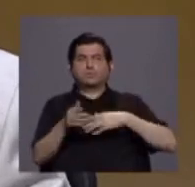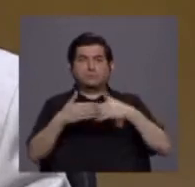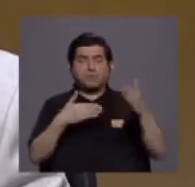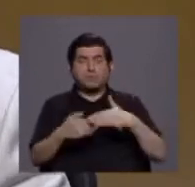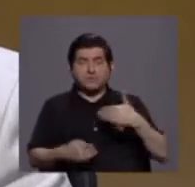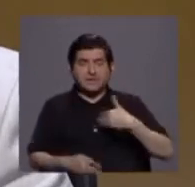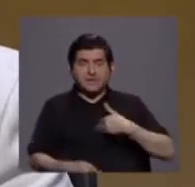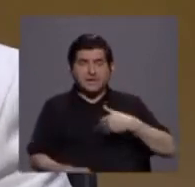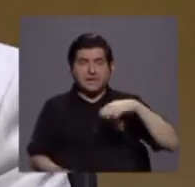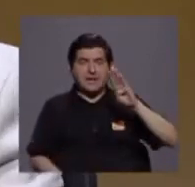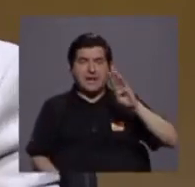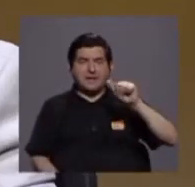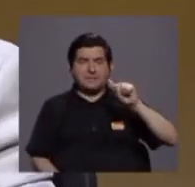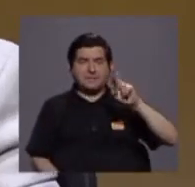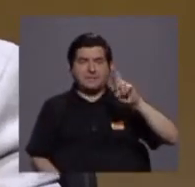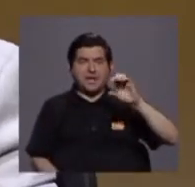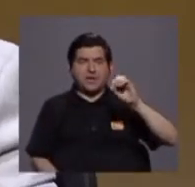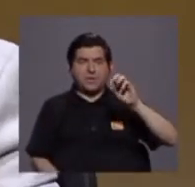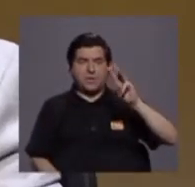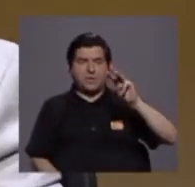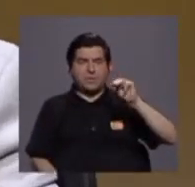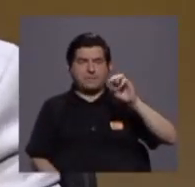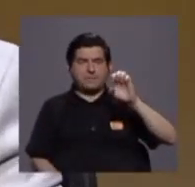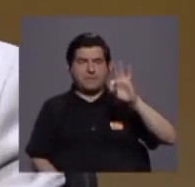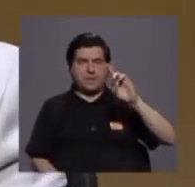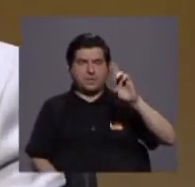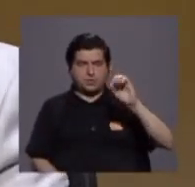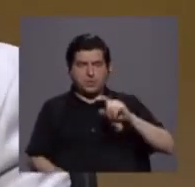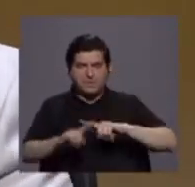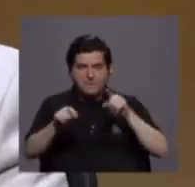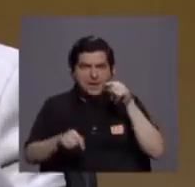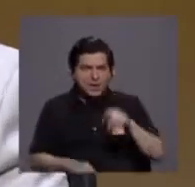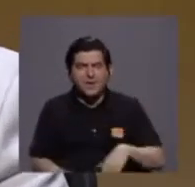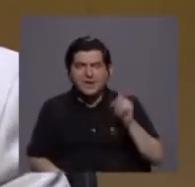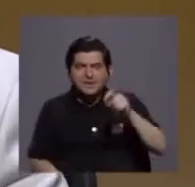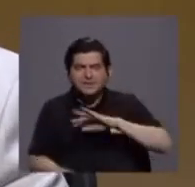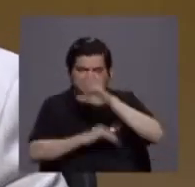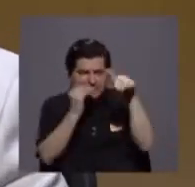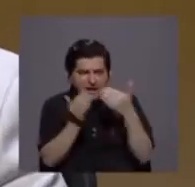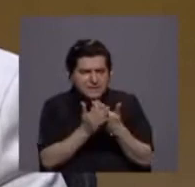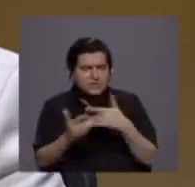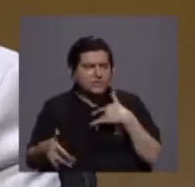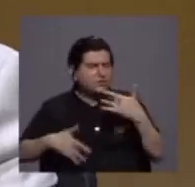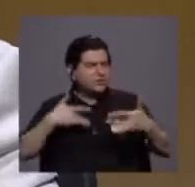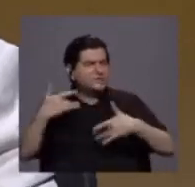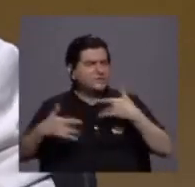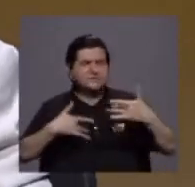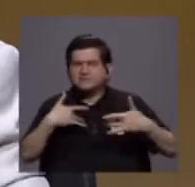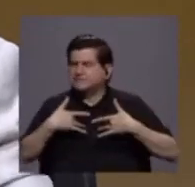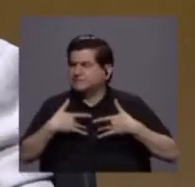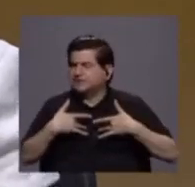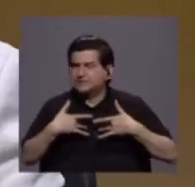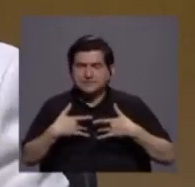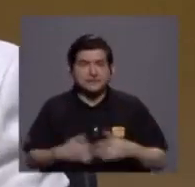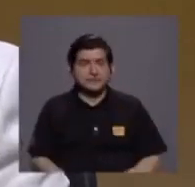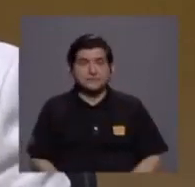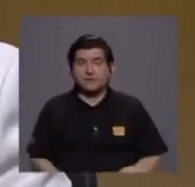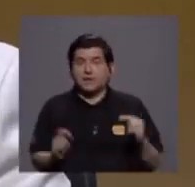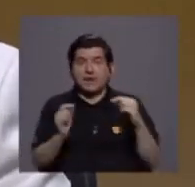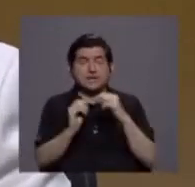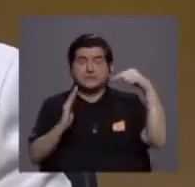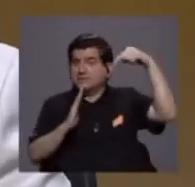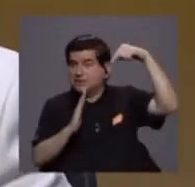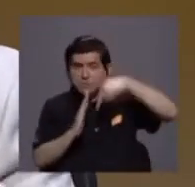un barómetro, pero él tenía que tomar nota de todas aquellas sensaciones, incluso en extremo, que